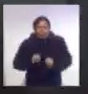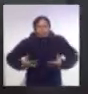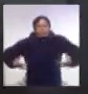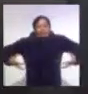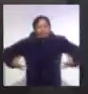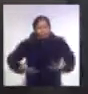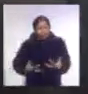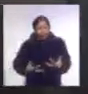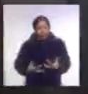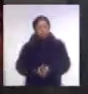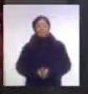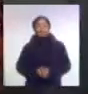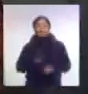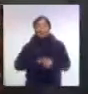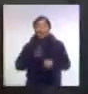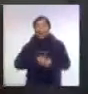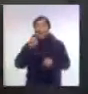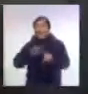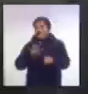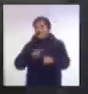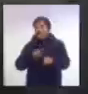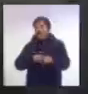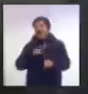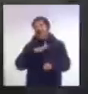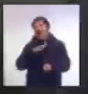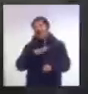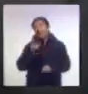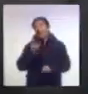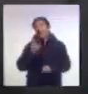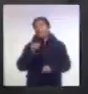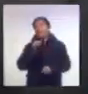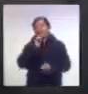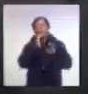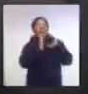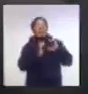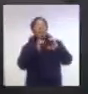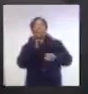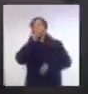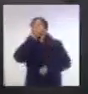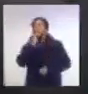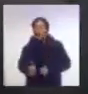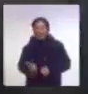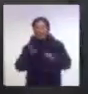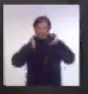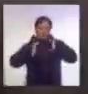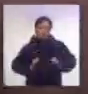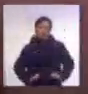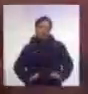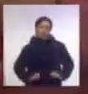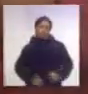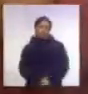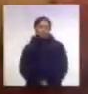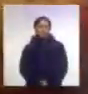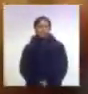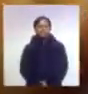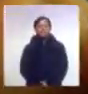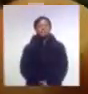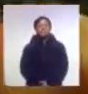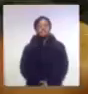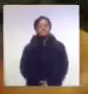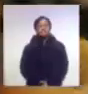sobre todo estas enfermedades que se desencadenan cuando no hay este cuidado en nuestro cuerpo.